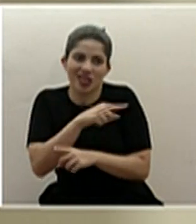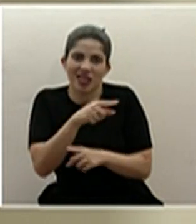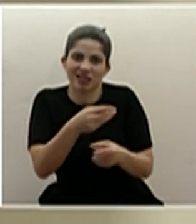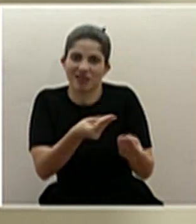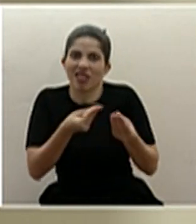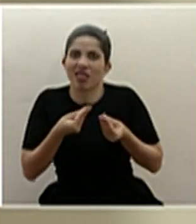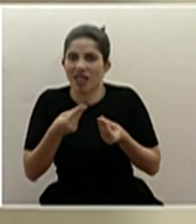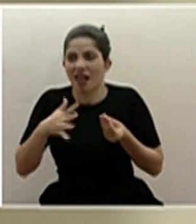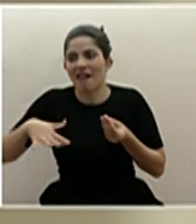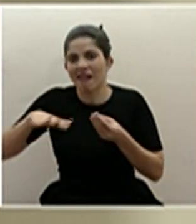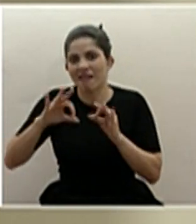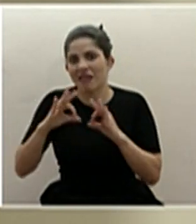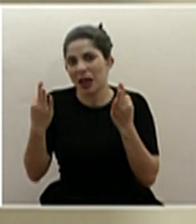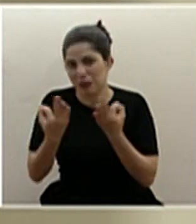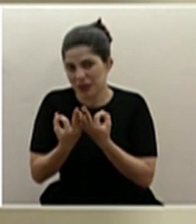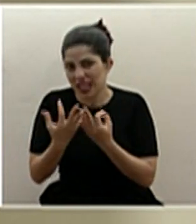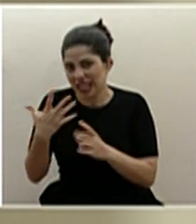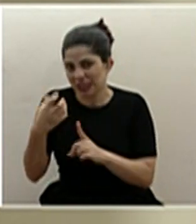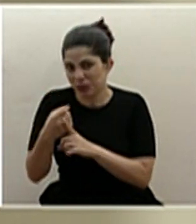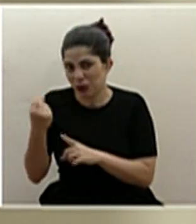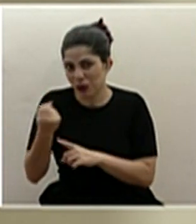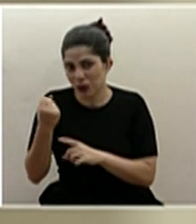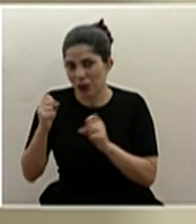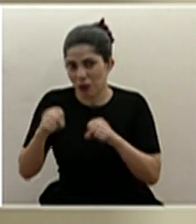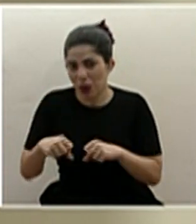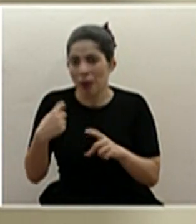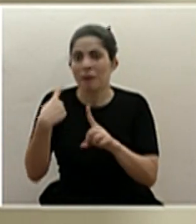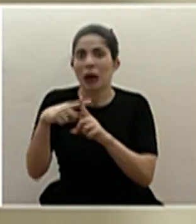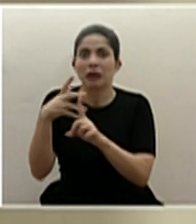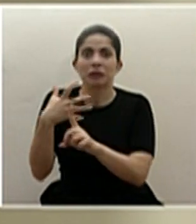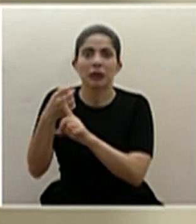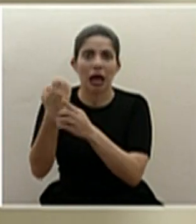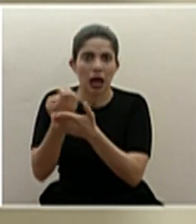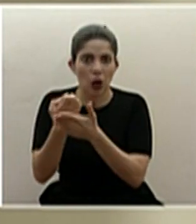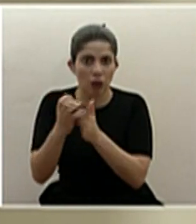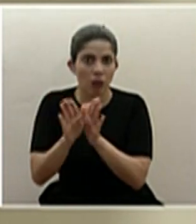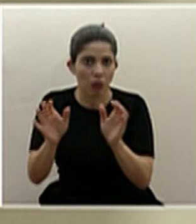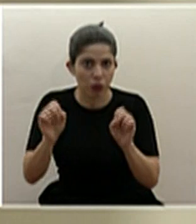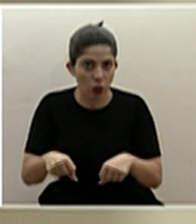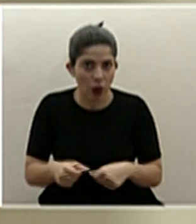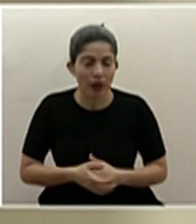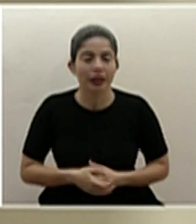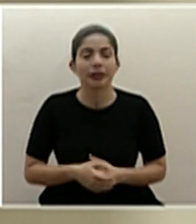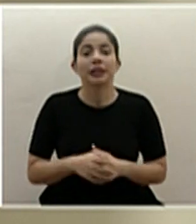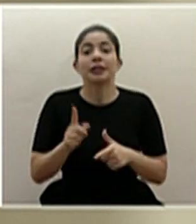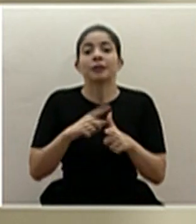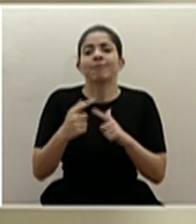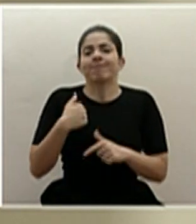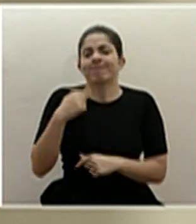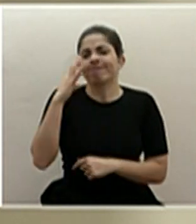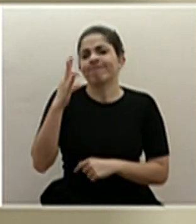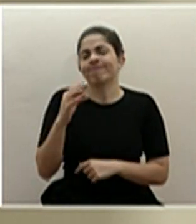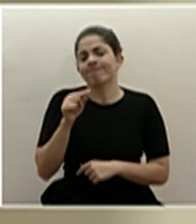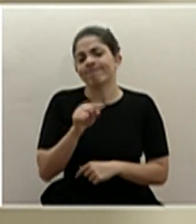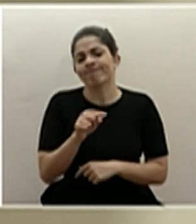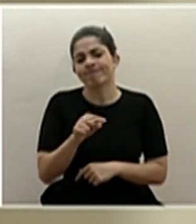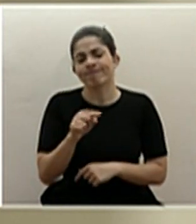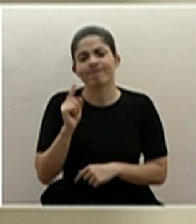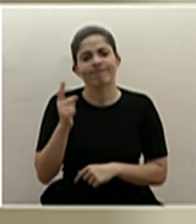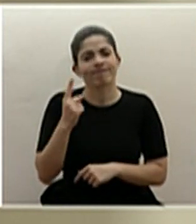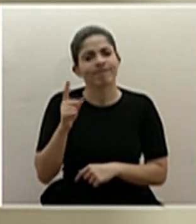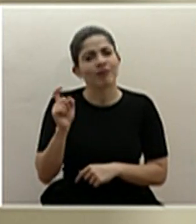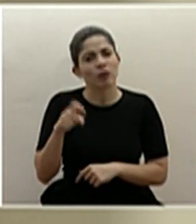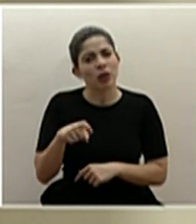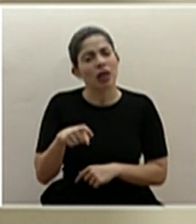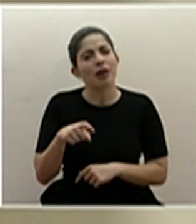trae para todas las familias y para la economía en general. Y así que yo creo que aquí tenemos que siempre